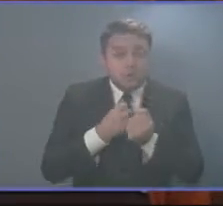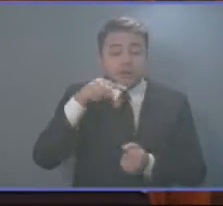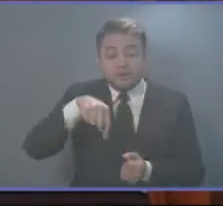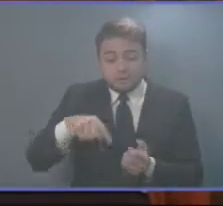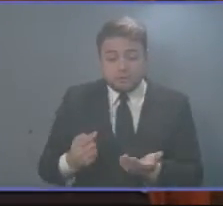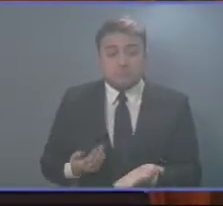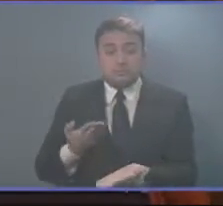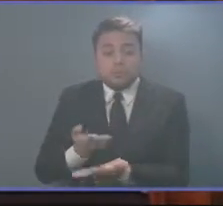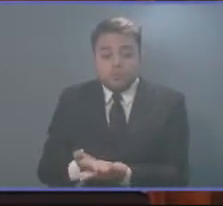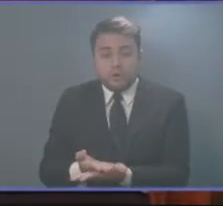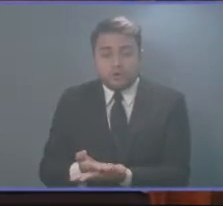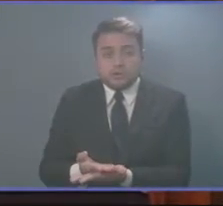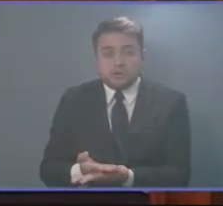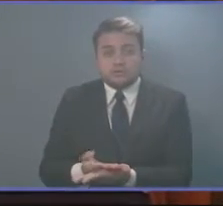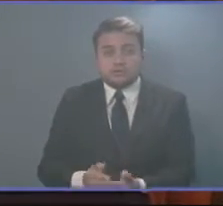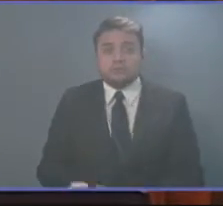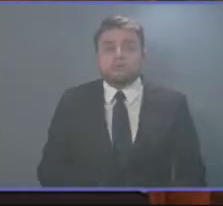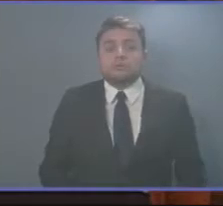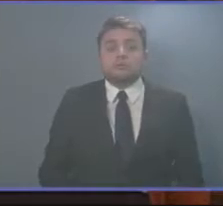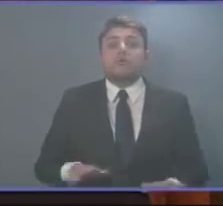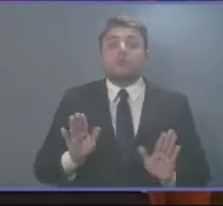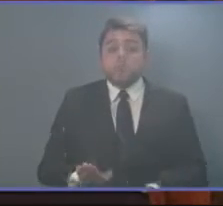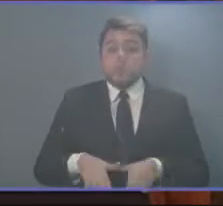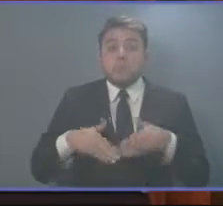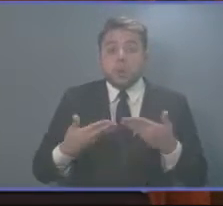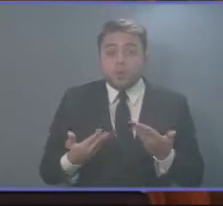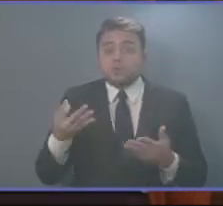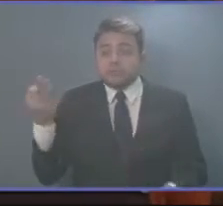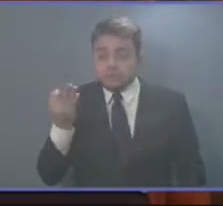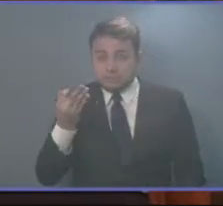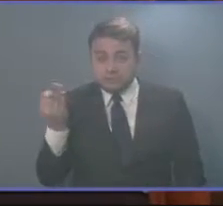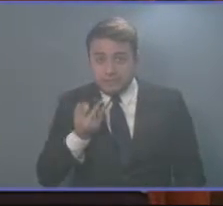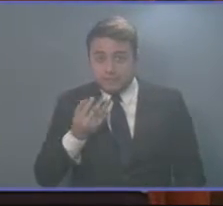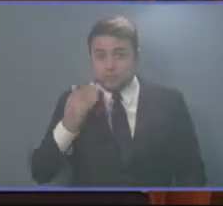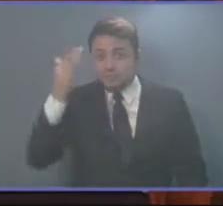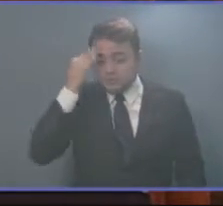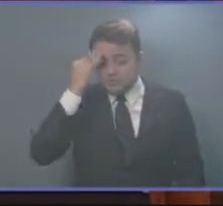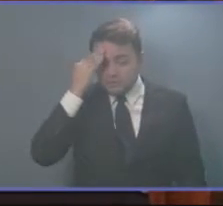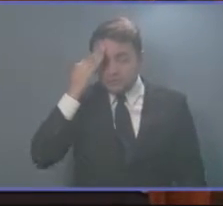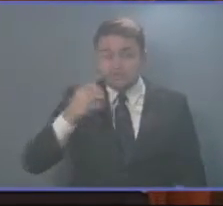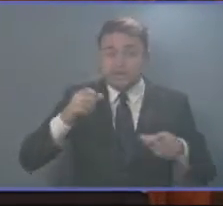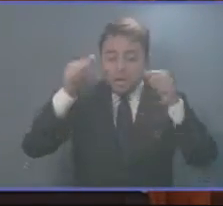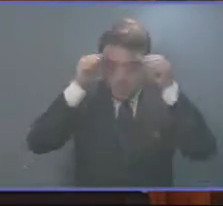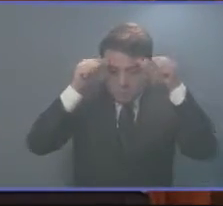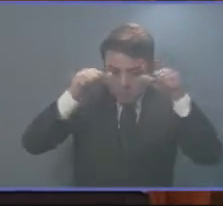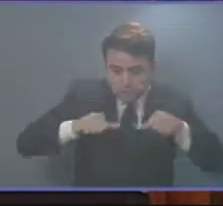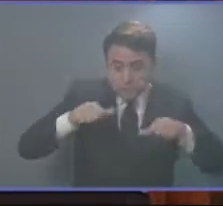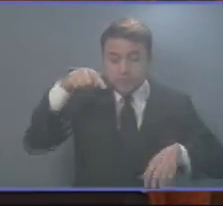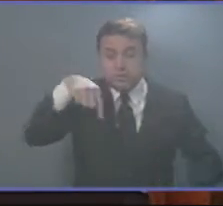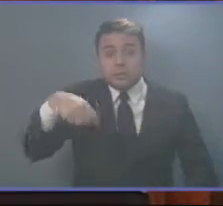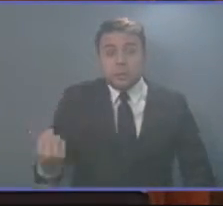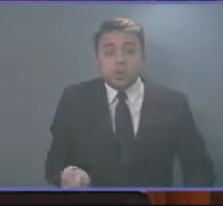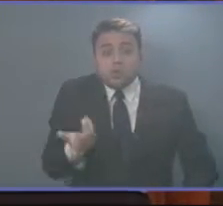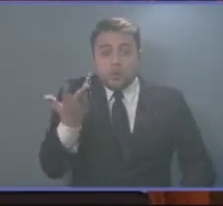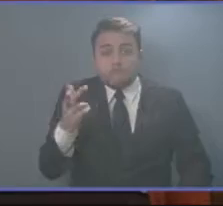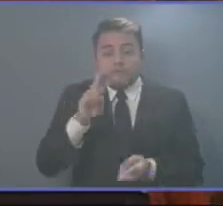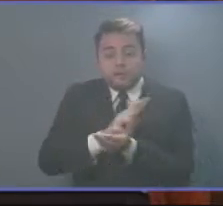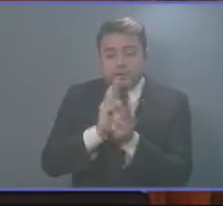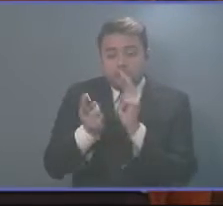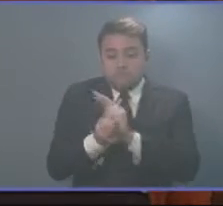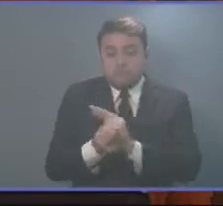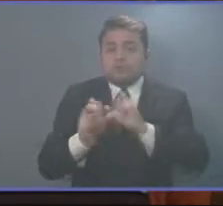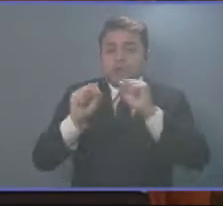esperamos pues contar con la aprobación de esta reforma constitucional, que será ratificada en la próxima